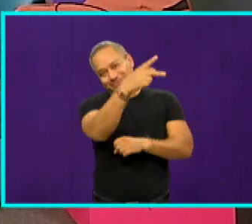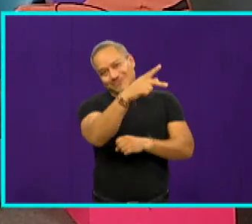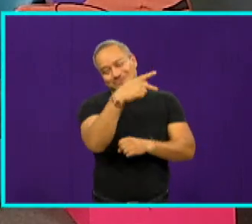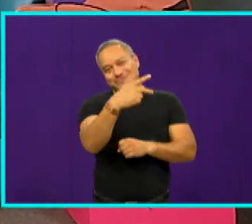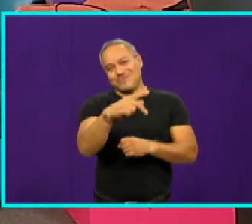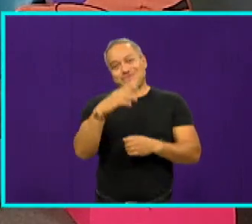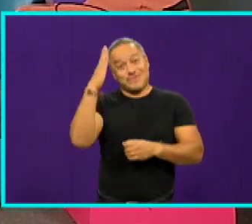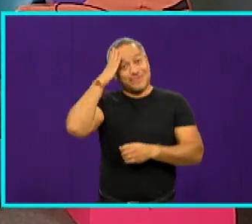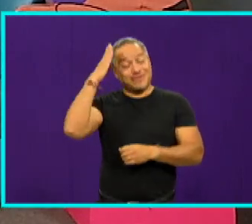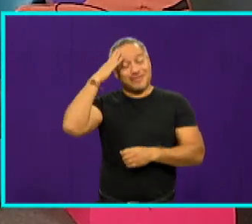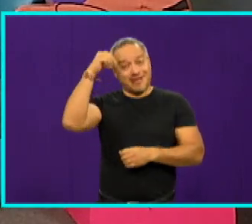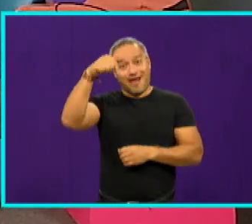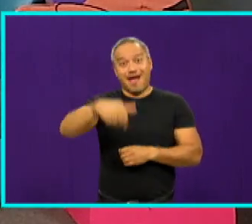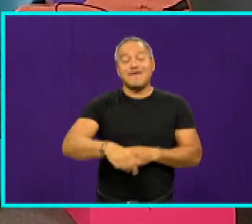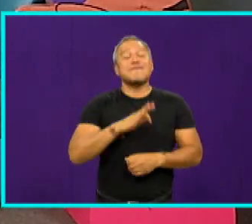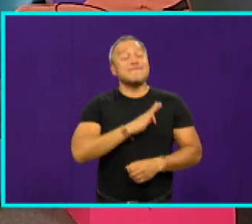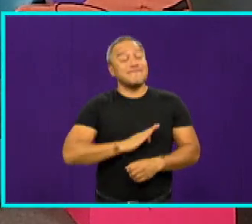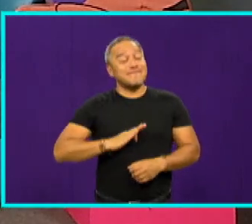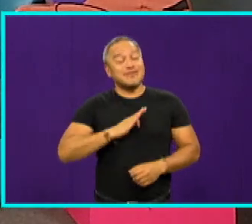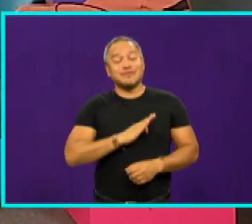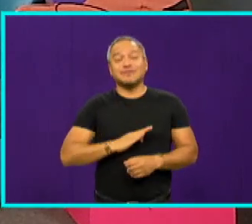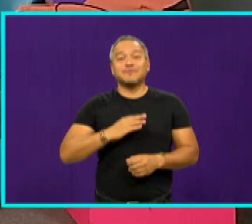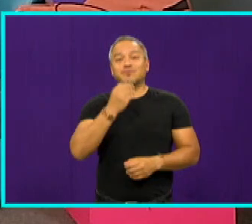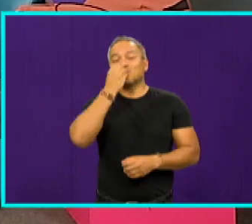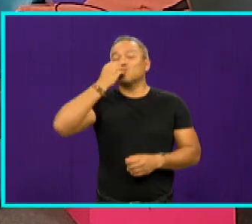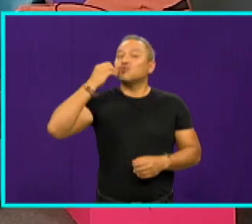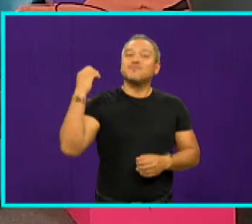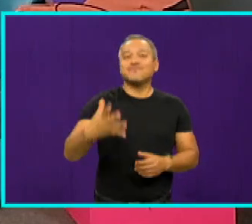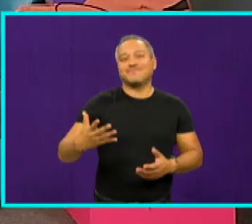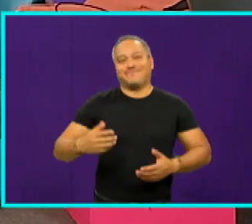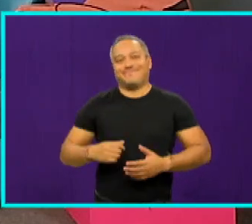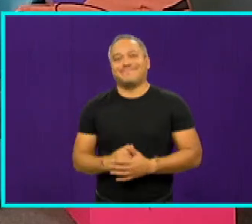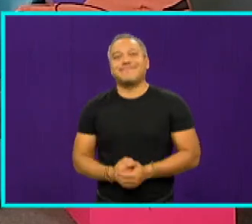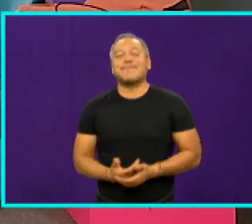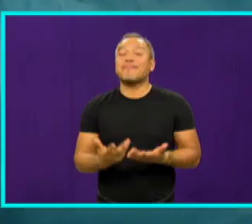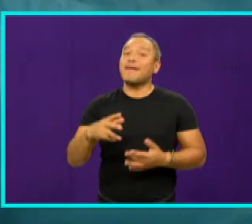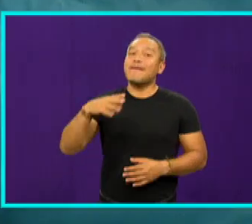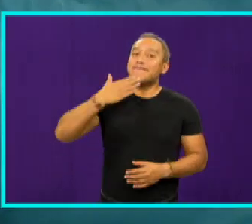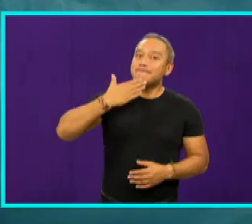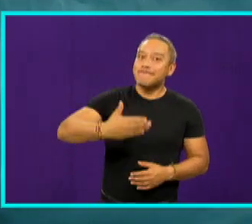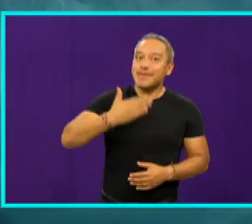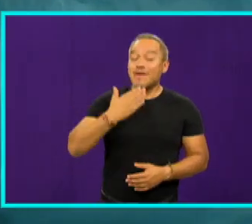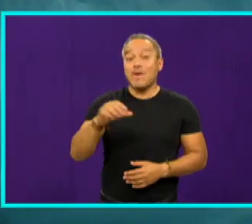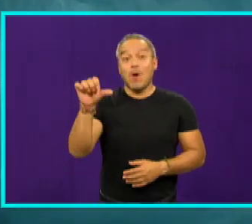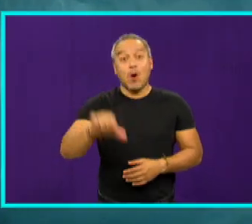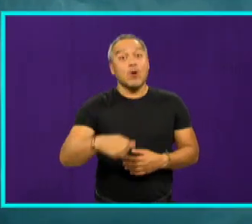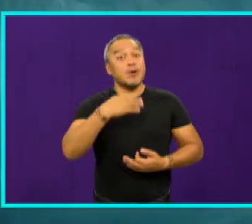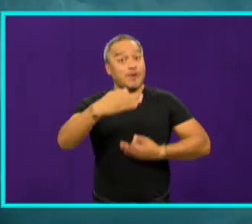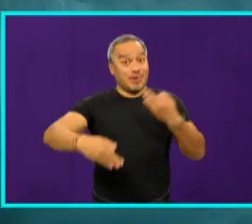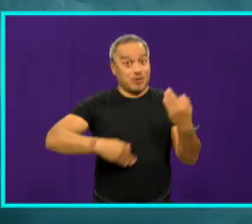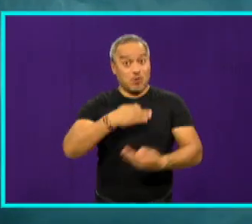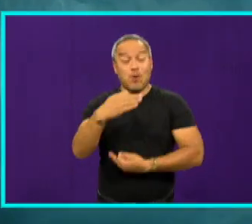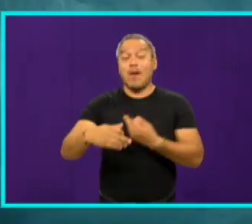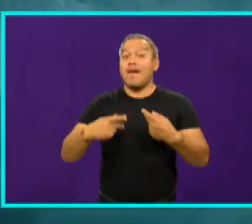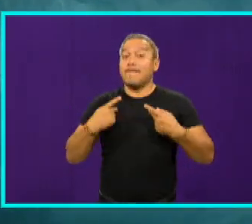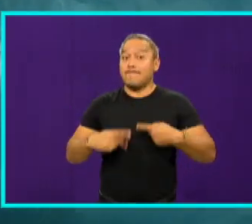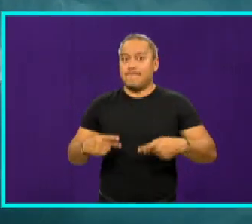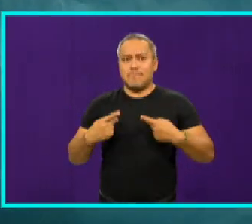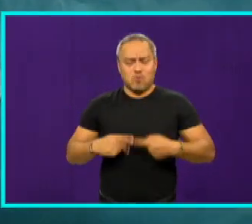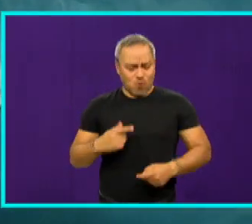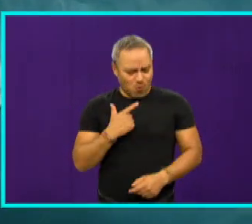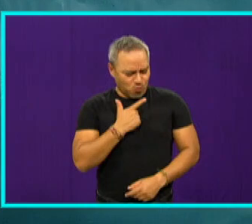Muchas felicidades, nuestra querida Lucero. Y bueno, también hoy para todos aquellos amantes de la